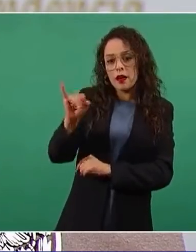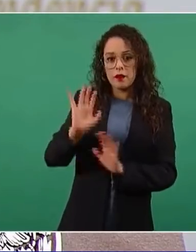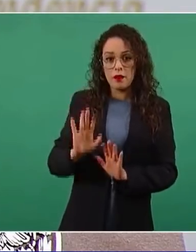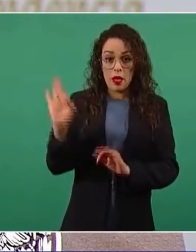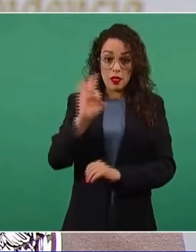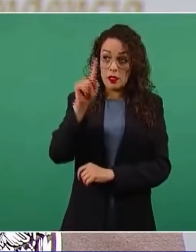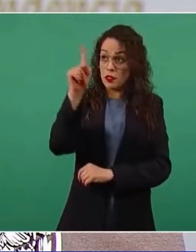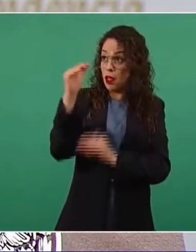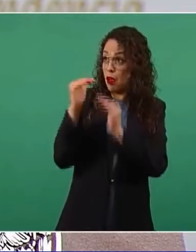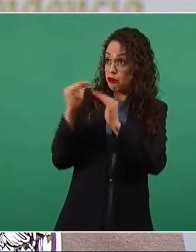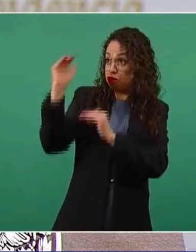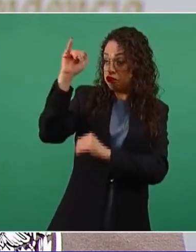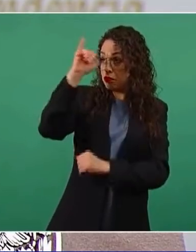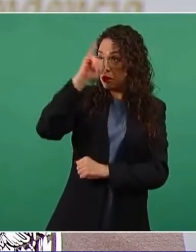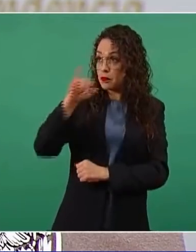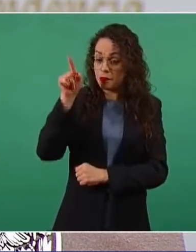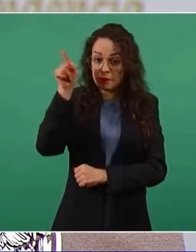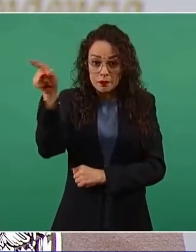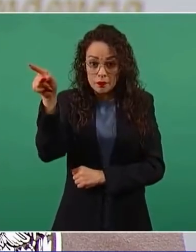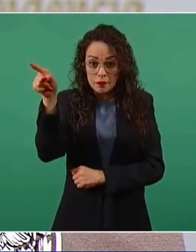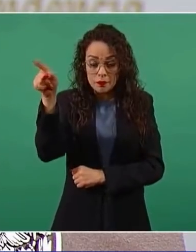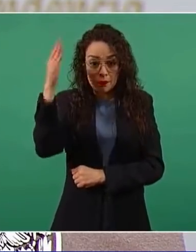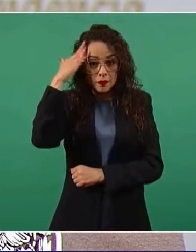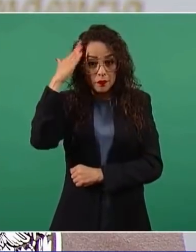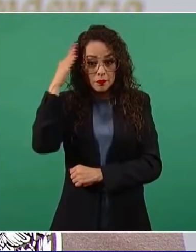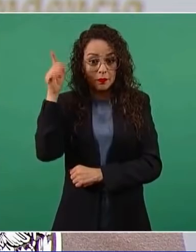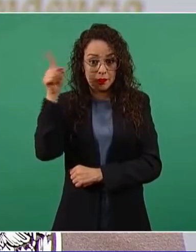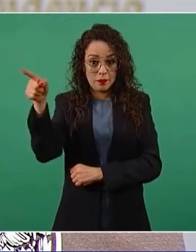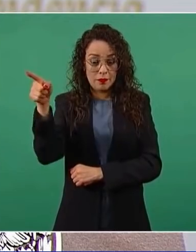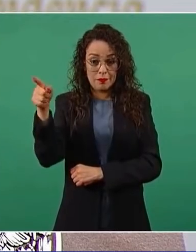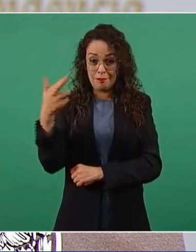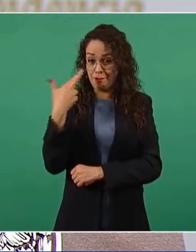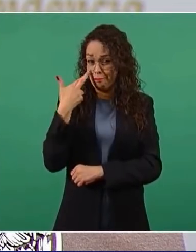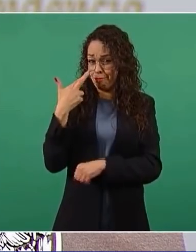arriba, el jefe, es un tranza,